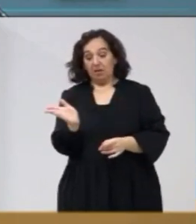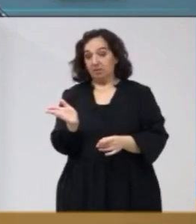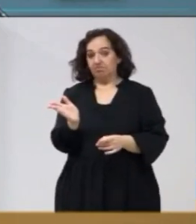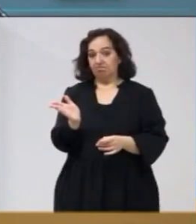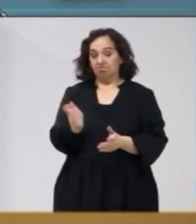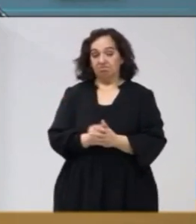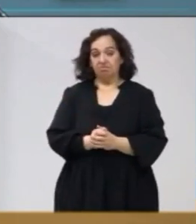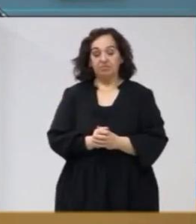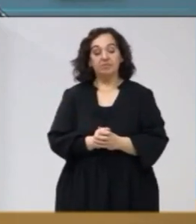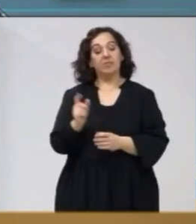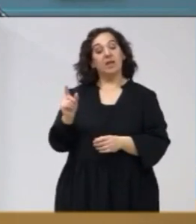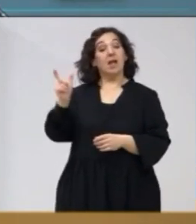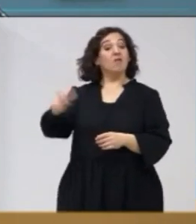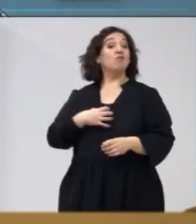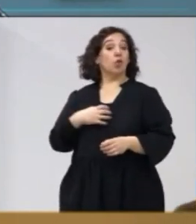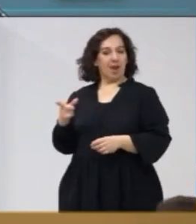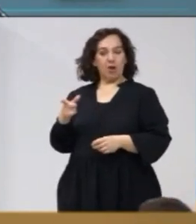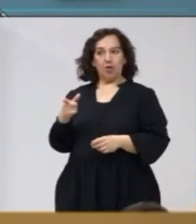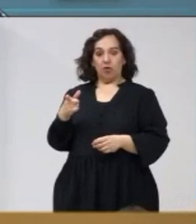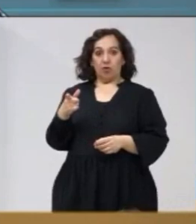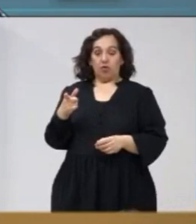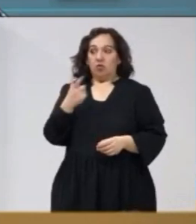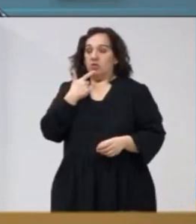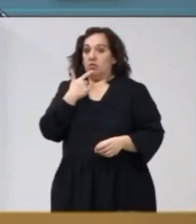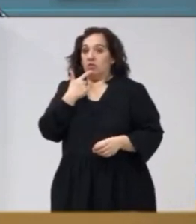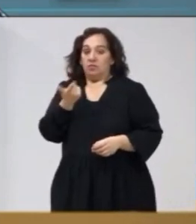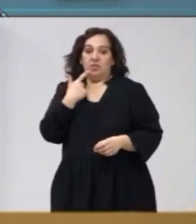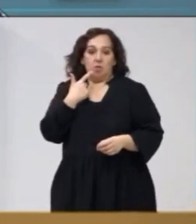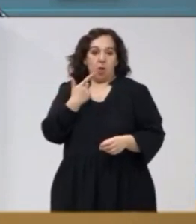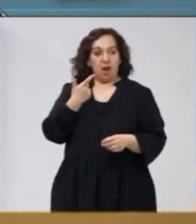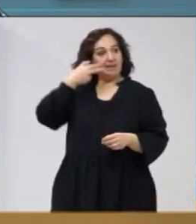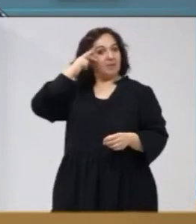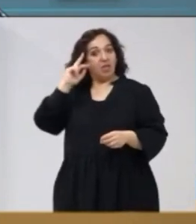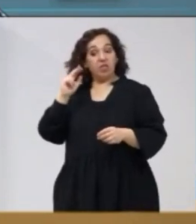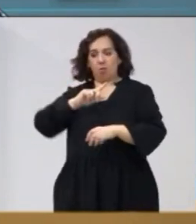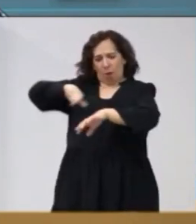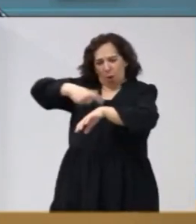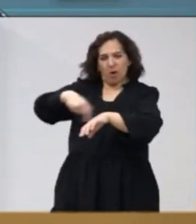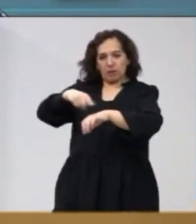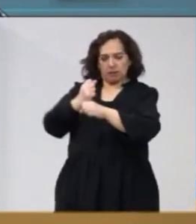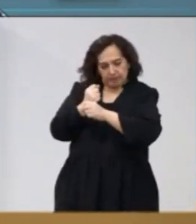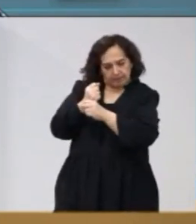Este tenía un dominio, por lo que se ve, que era fruto, es curioso, de las horas que metía.